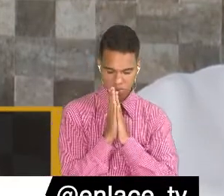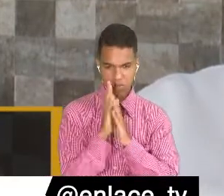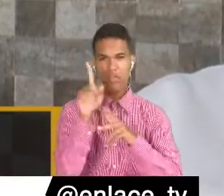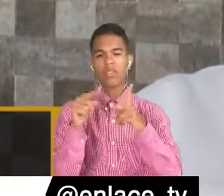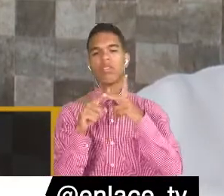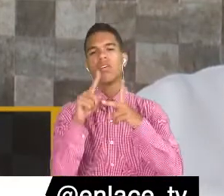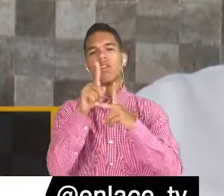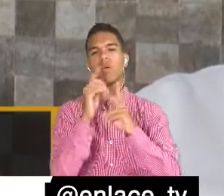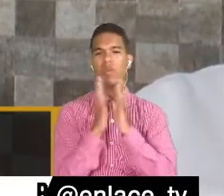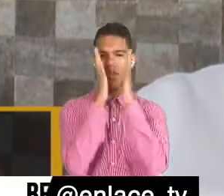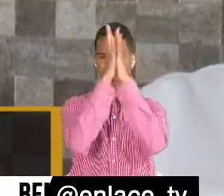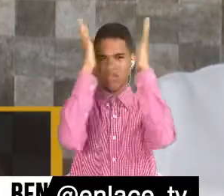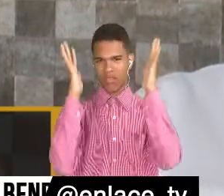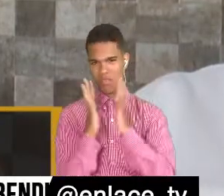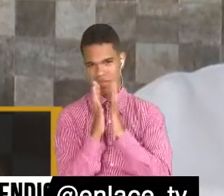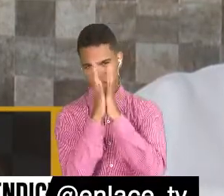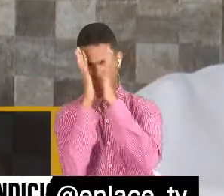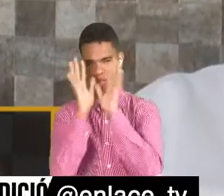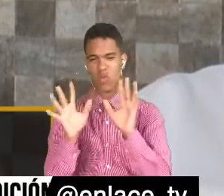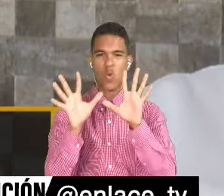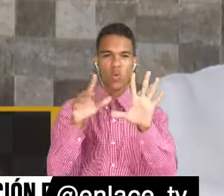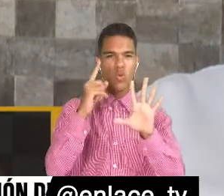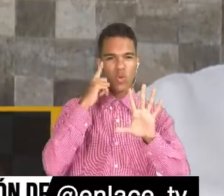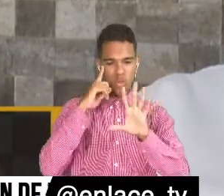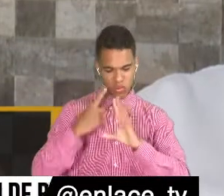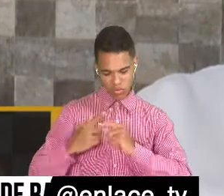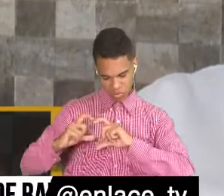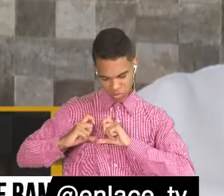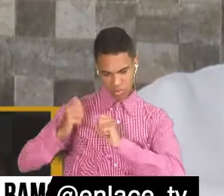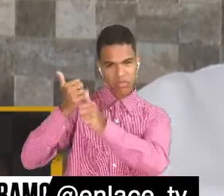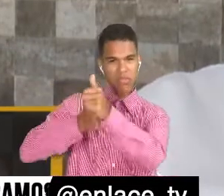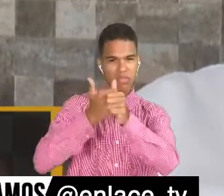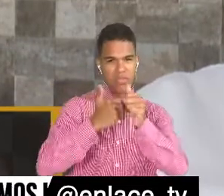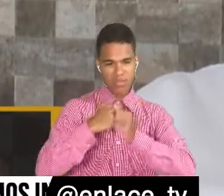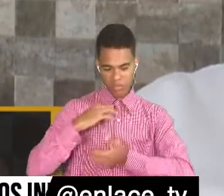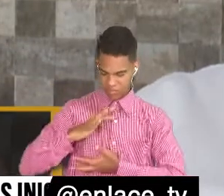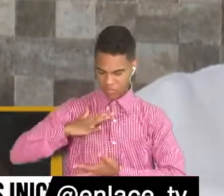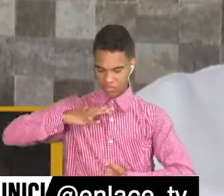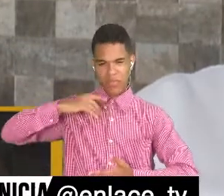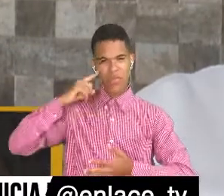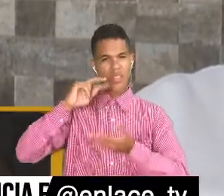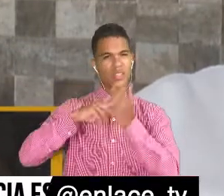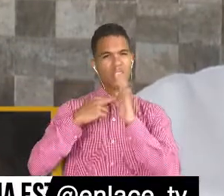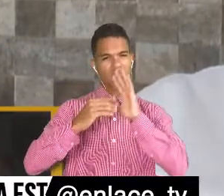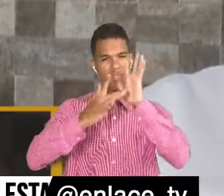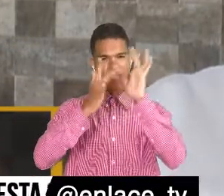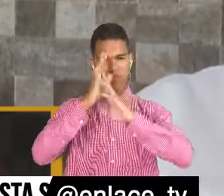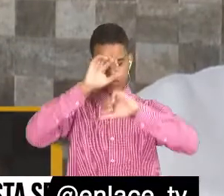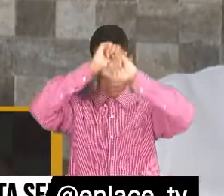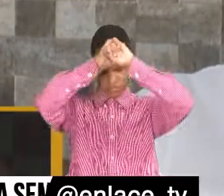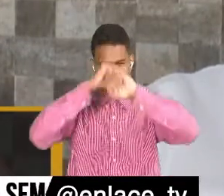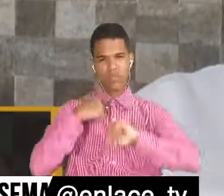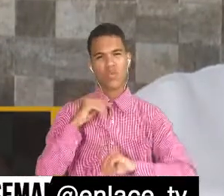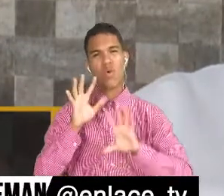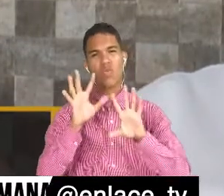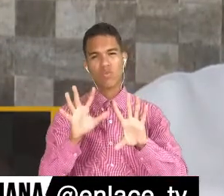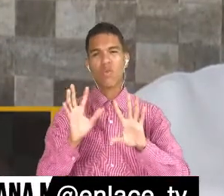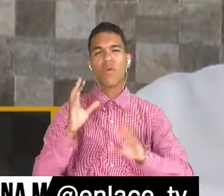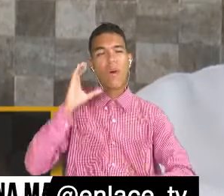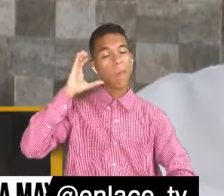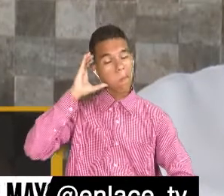la fiesta de la Divina Misericordia y poder revivir en los corazones de cada una de las personas esta fe en el Señor Jesús, un Señor Jesús que está vivo y